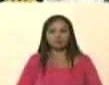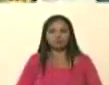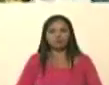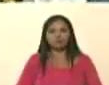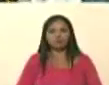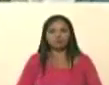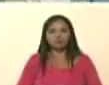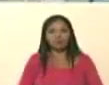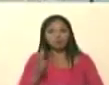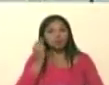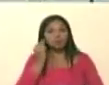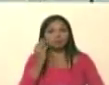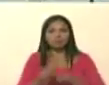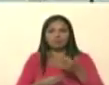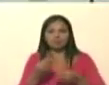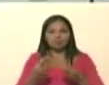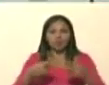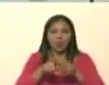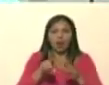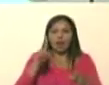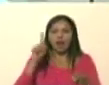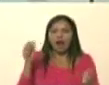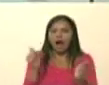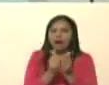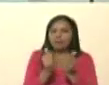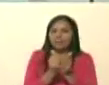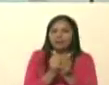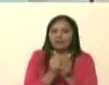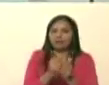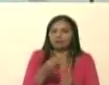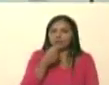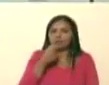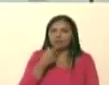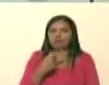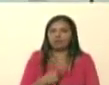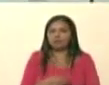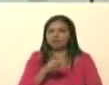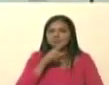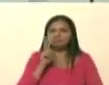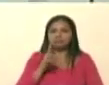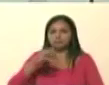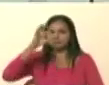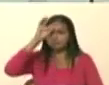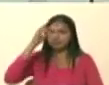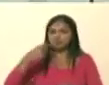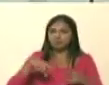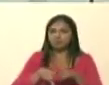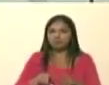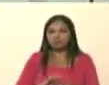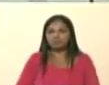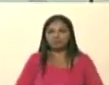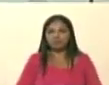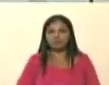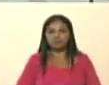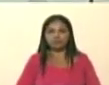que hacía manualistas and came presionante no me grabes un hombre como